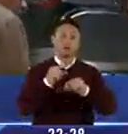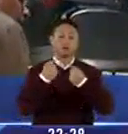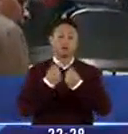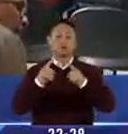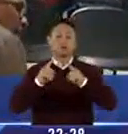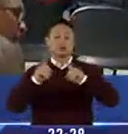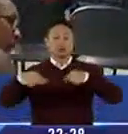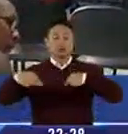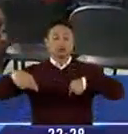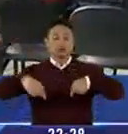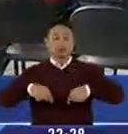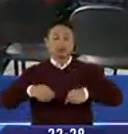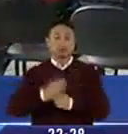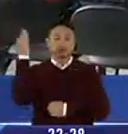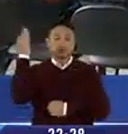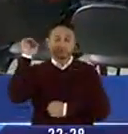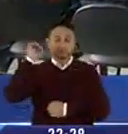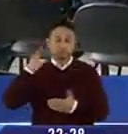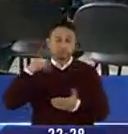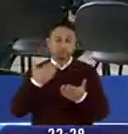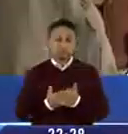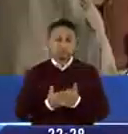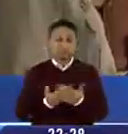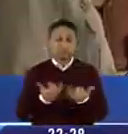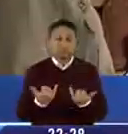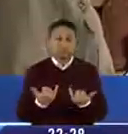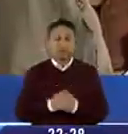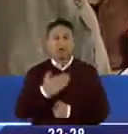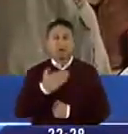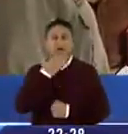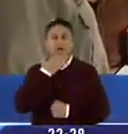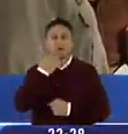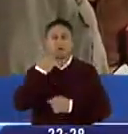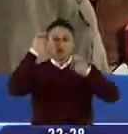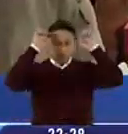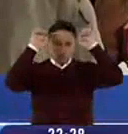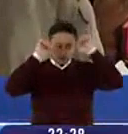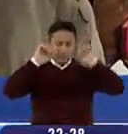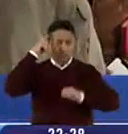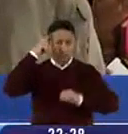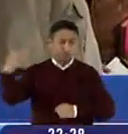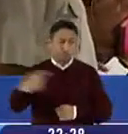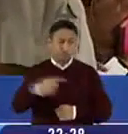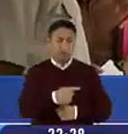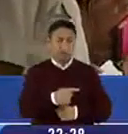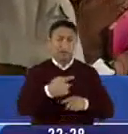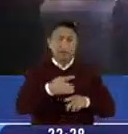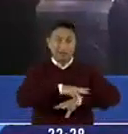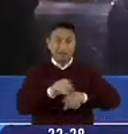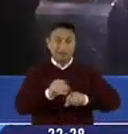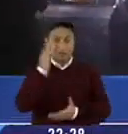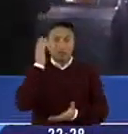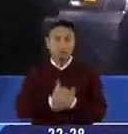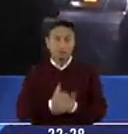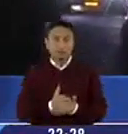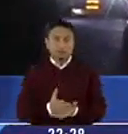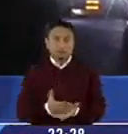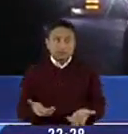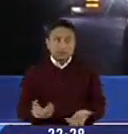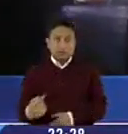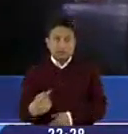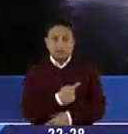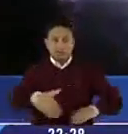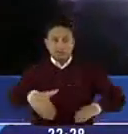transporte de la provincia del Carchi han venido analizando una estrategia como medida de presión ante el gobierno que frene los diferentes hechos delictivos de los que son víctimas